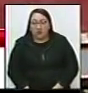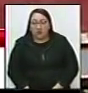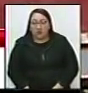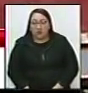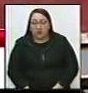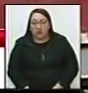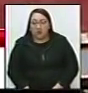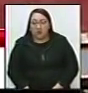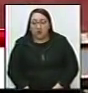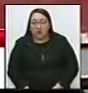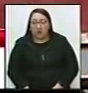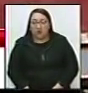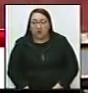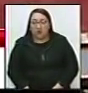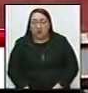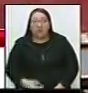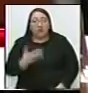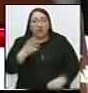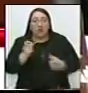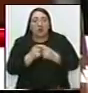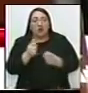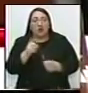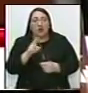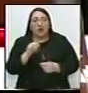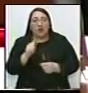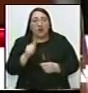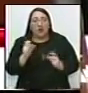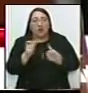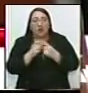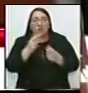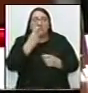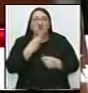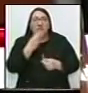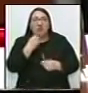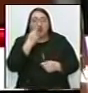Gracias, congresista Arana. Tiene la palabra el congresista Mulder.